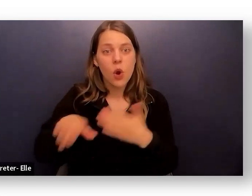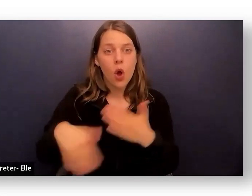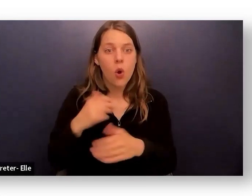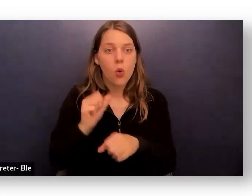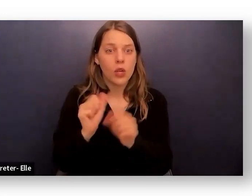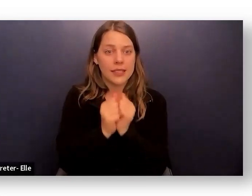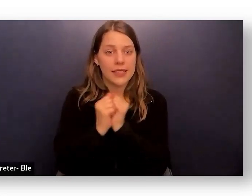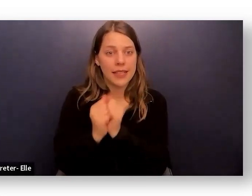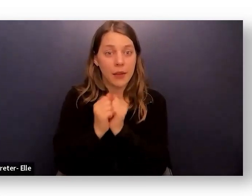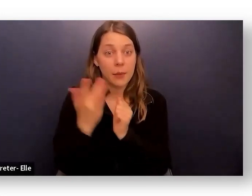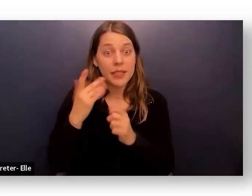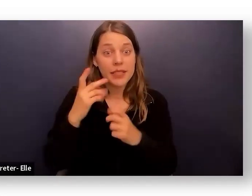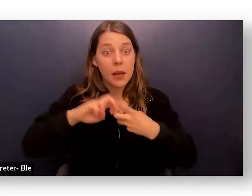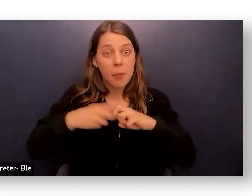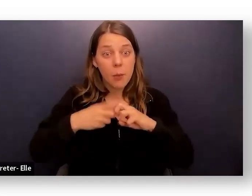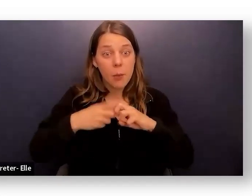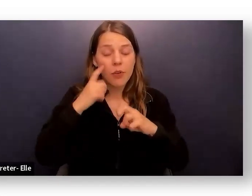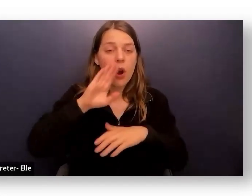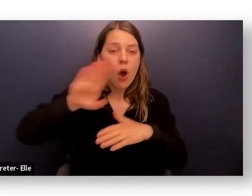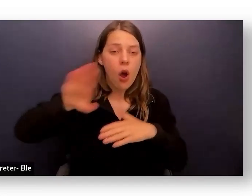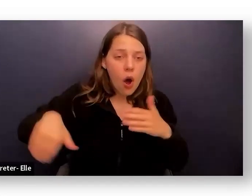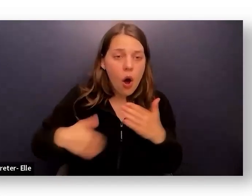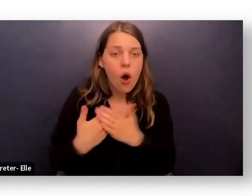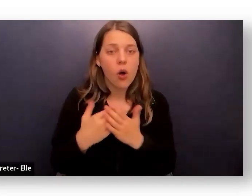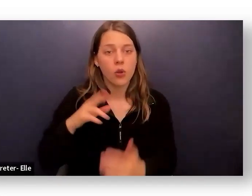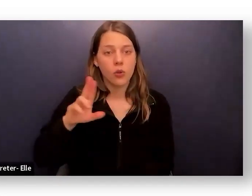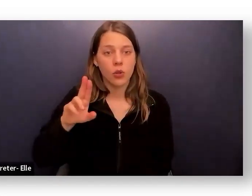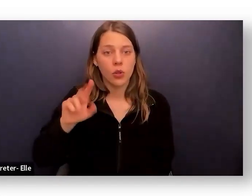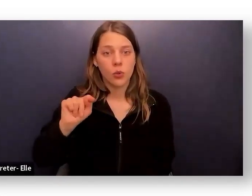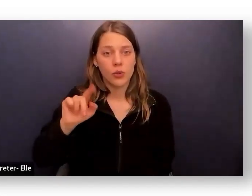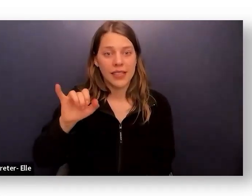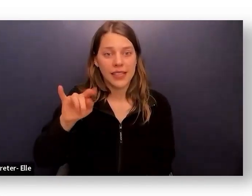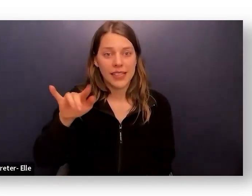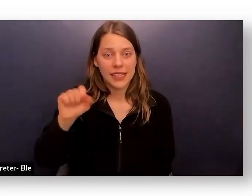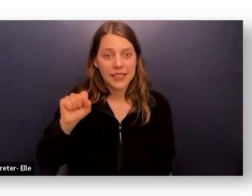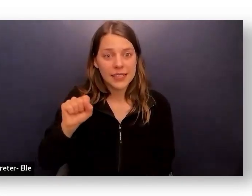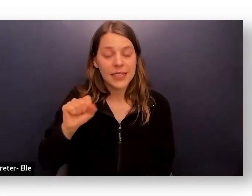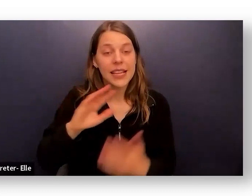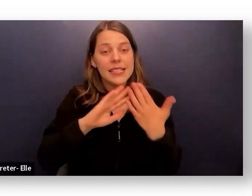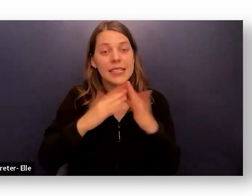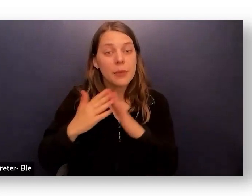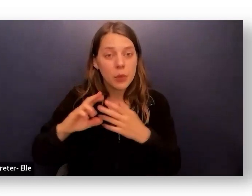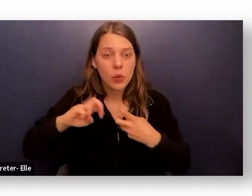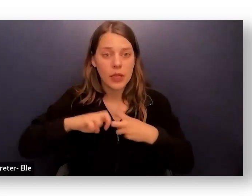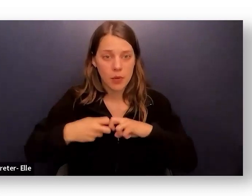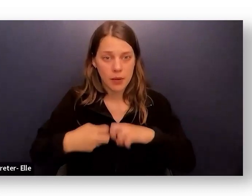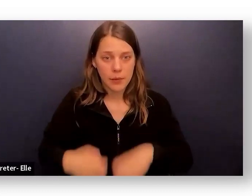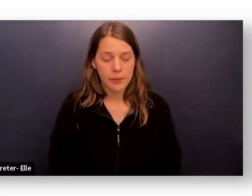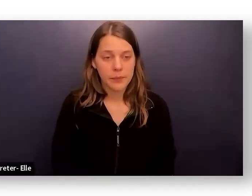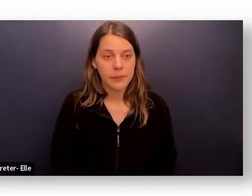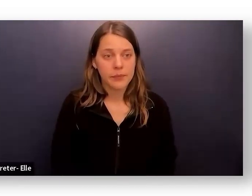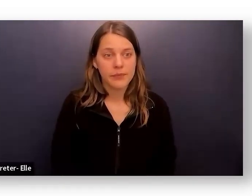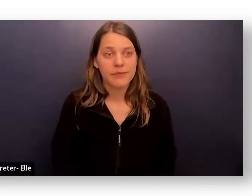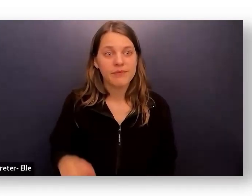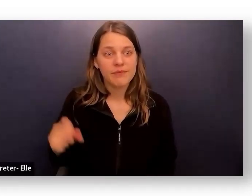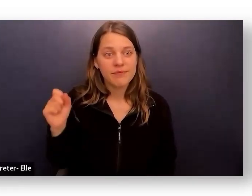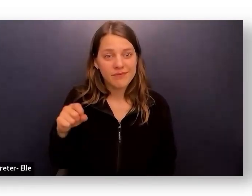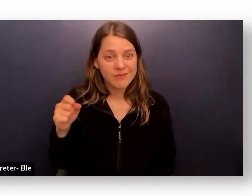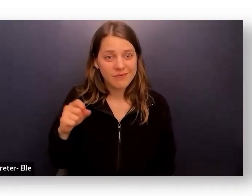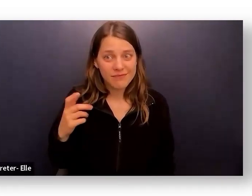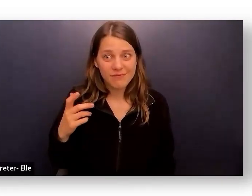Otras oficinas como BPA, porque nosotros siempre estamos trabajando juntos, porque siempre este es un problema para todos los suministros. Este